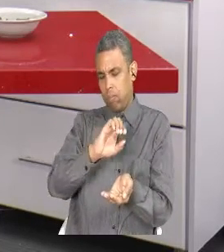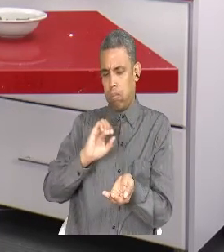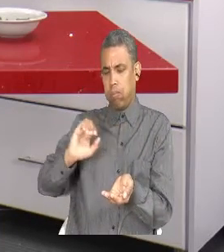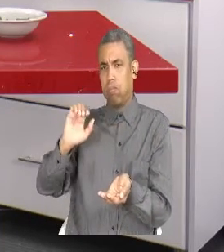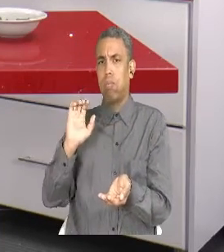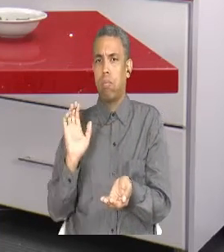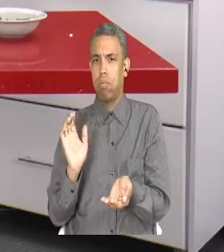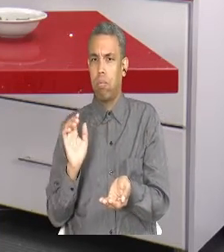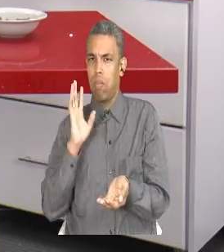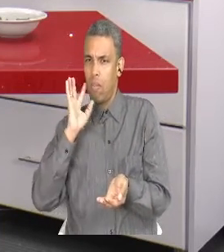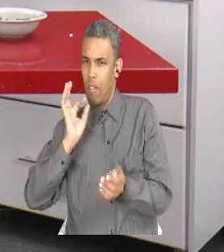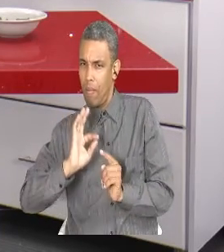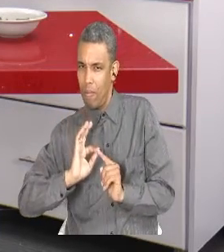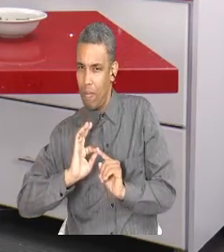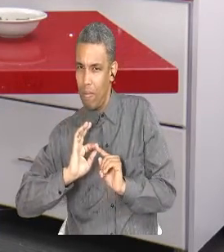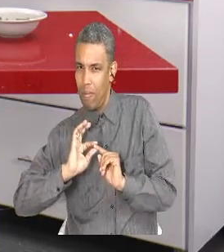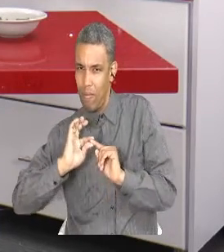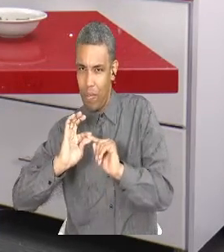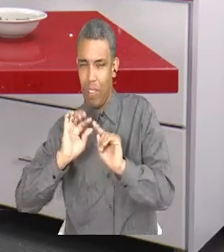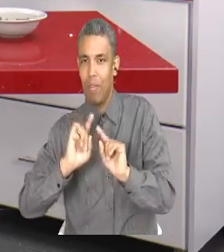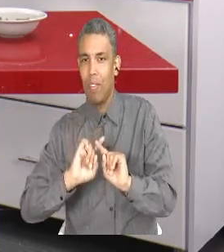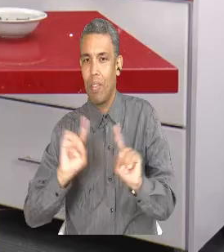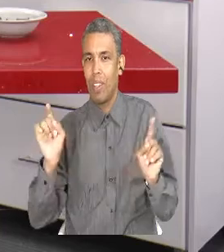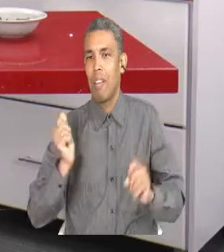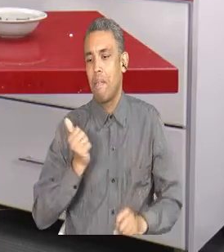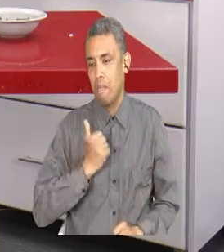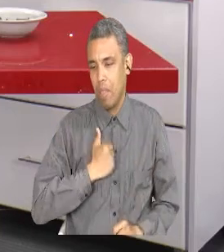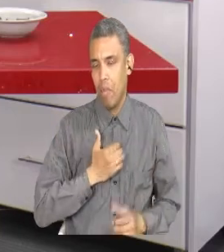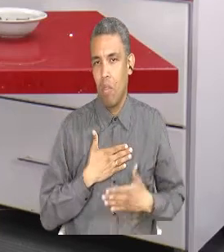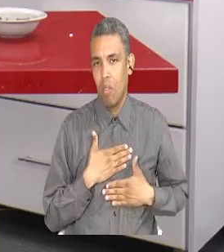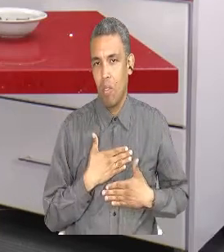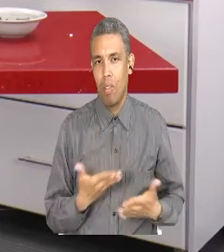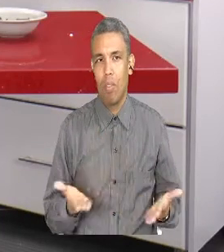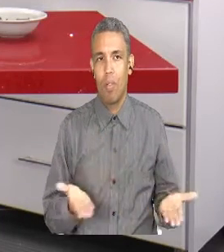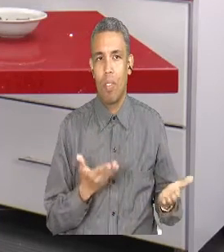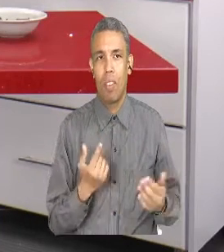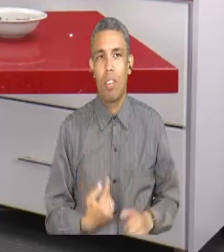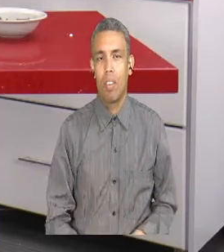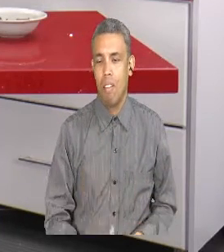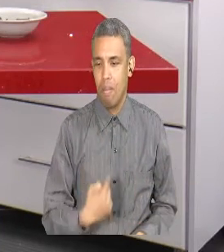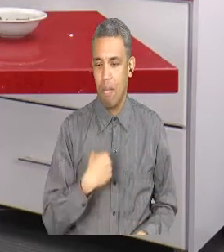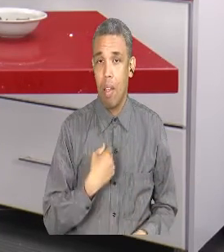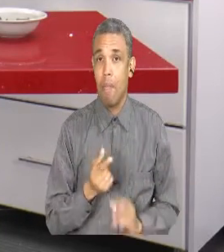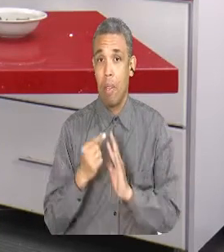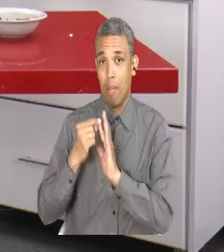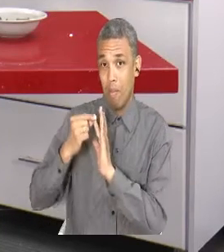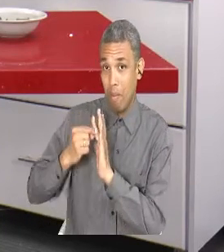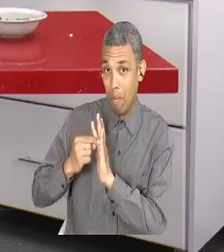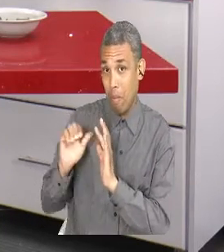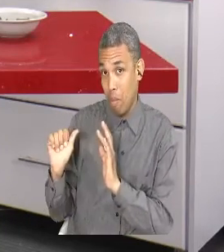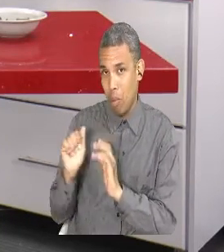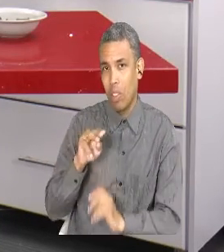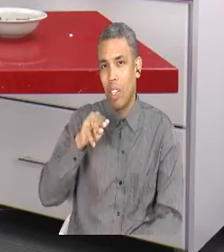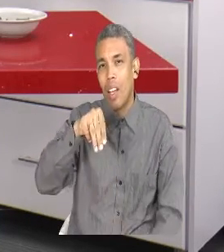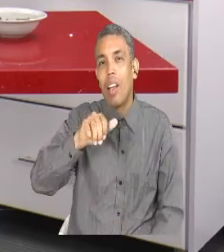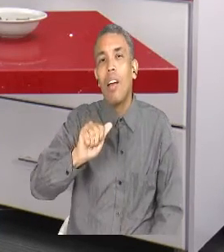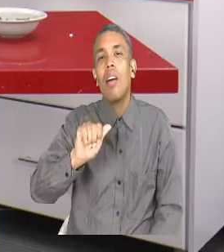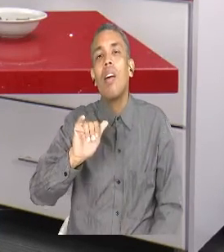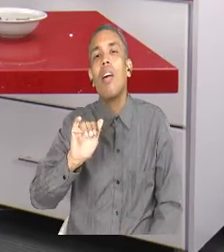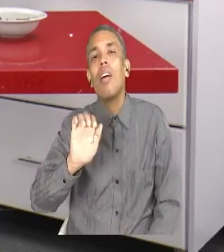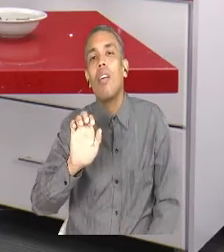de primera calidad, y obviamente atendido por sus propietarios. Sí, en el caso, mi señora esposa Mayeli, a la cual le mando un